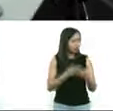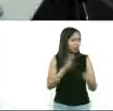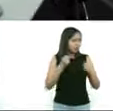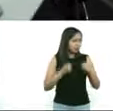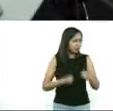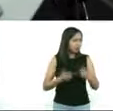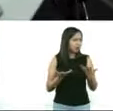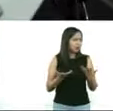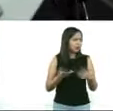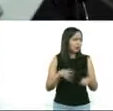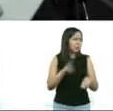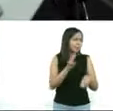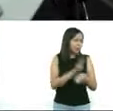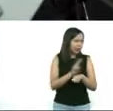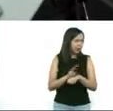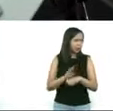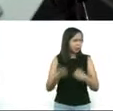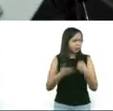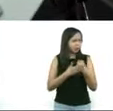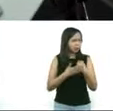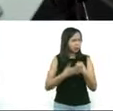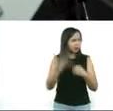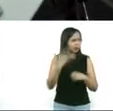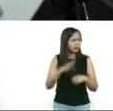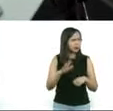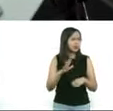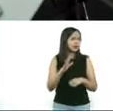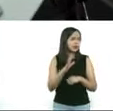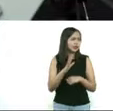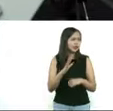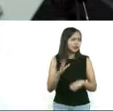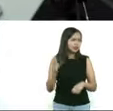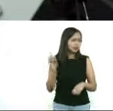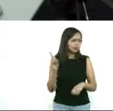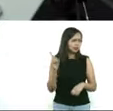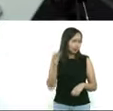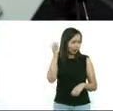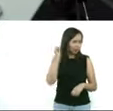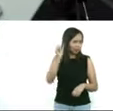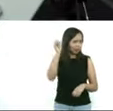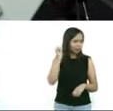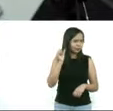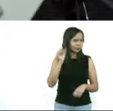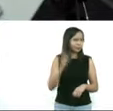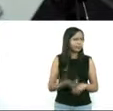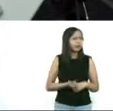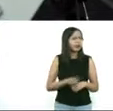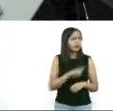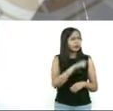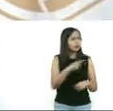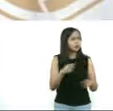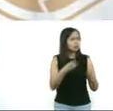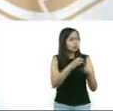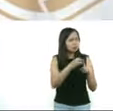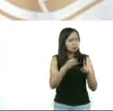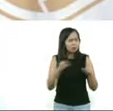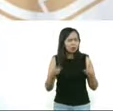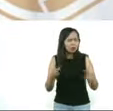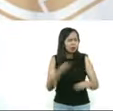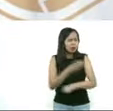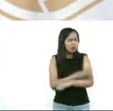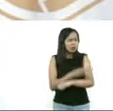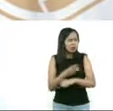seguridad para lo de la consulta popular que se va a hacer el domingo, ¿cómo se están coordinando, cómo se van a coordinar